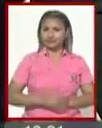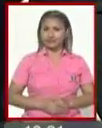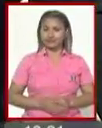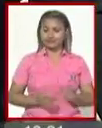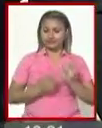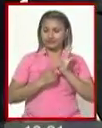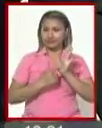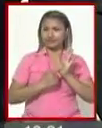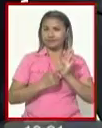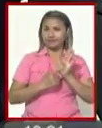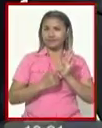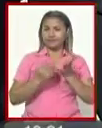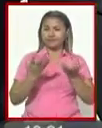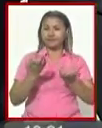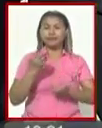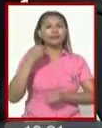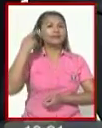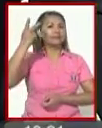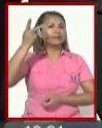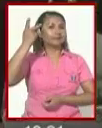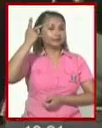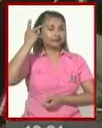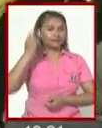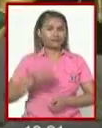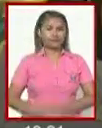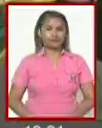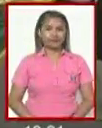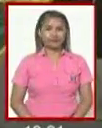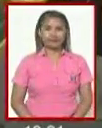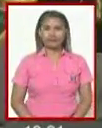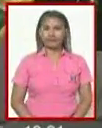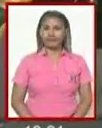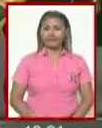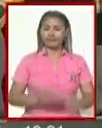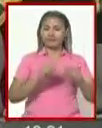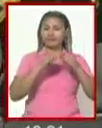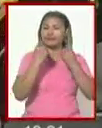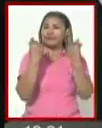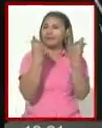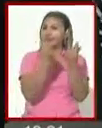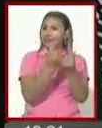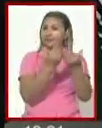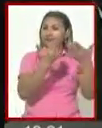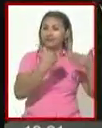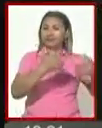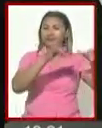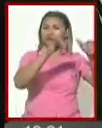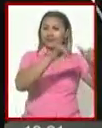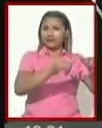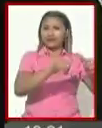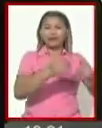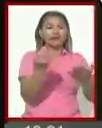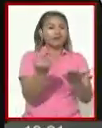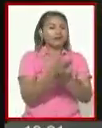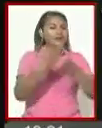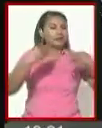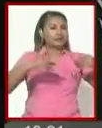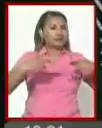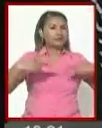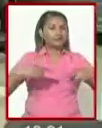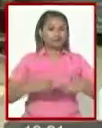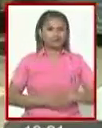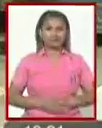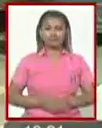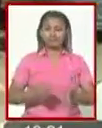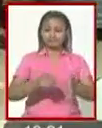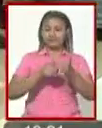solamente destacan que ven intereses políticos. Ellos son gremialistas que tienen puestos fijos en el nuevo mercado de la